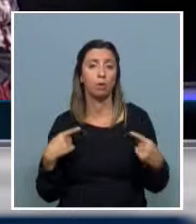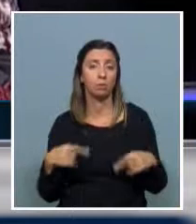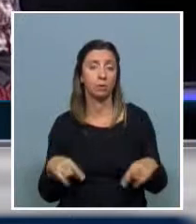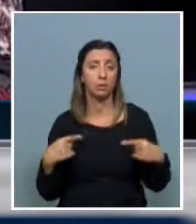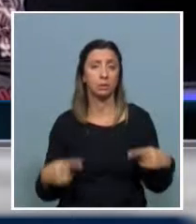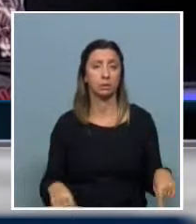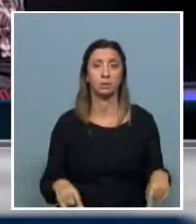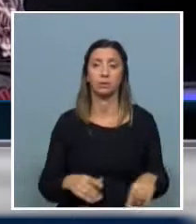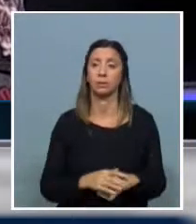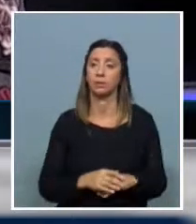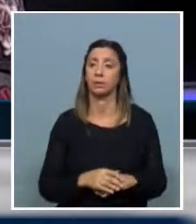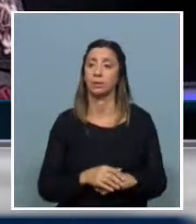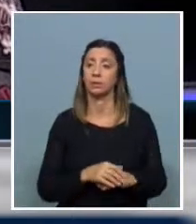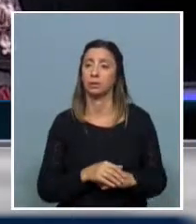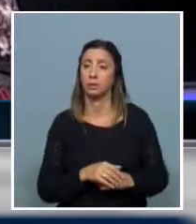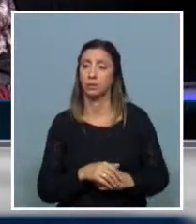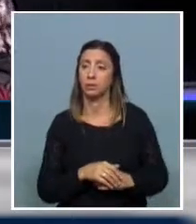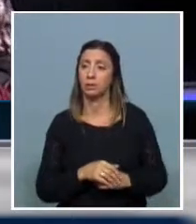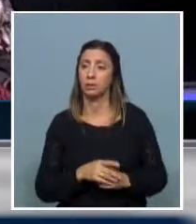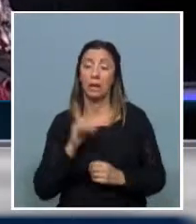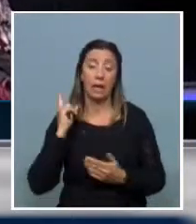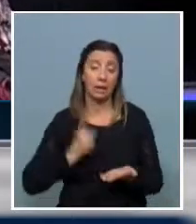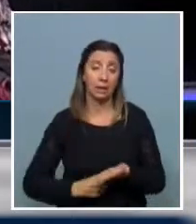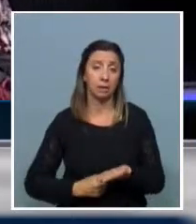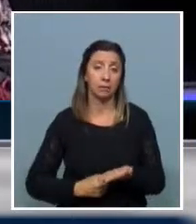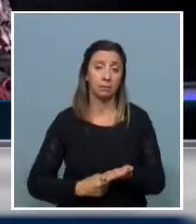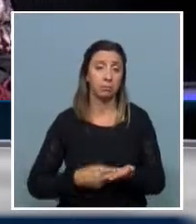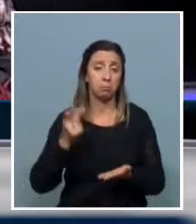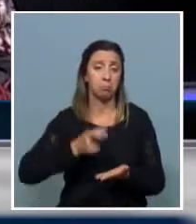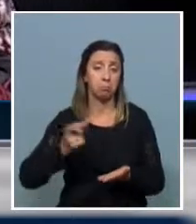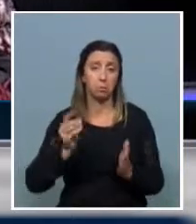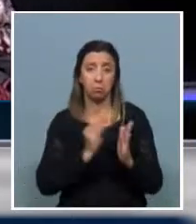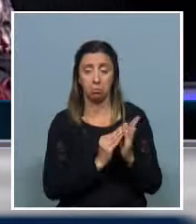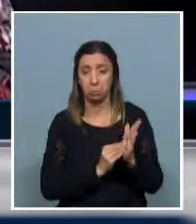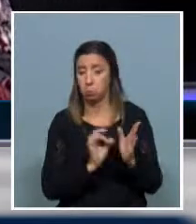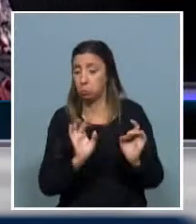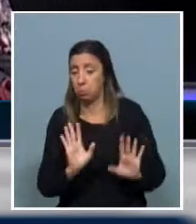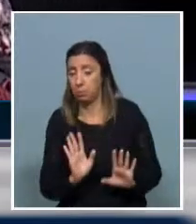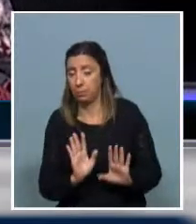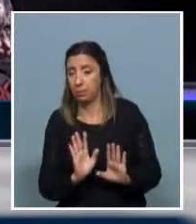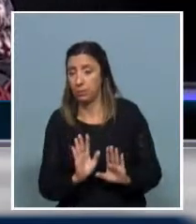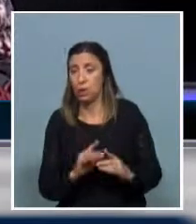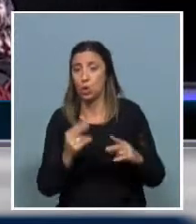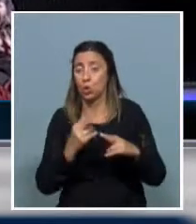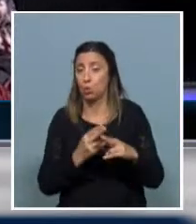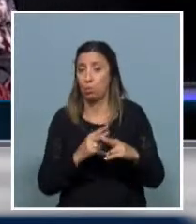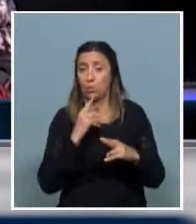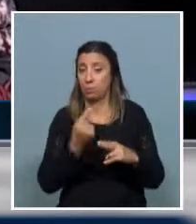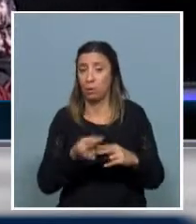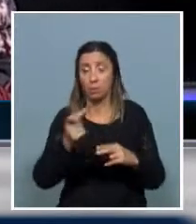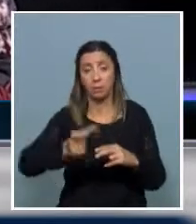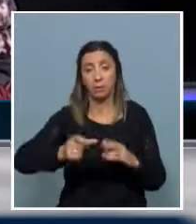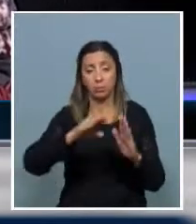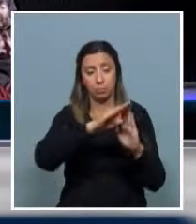incisos encuadraba la decisión por la que se tomaba, ¿sí? Simplemente subían nombres